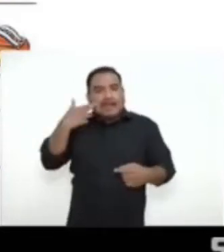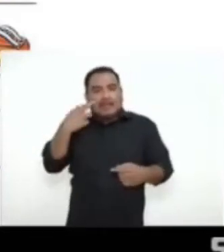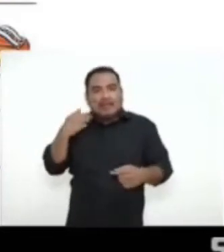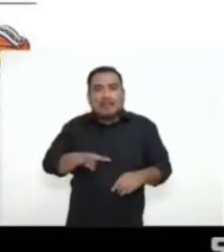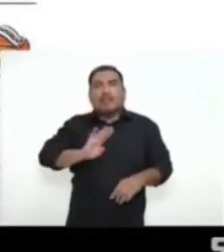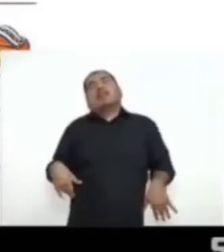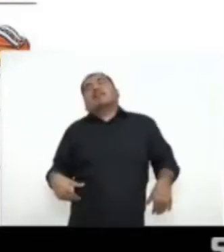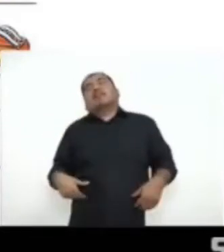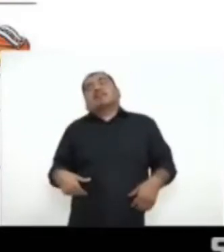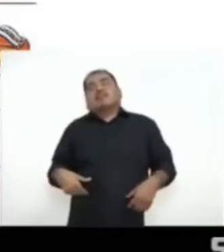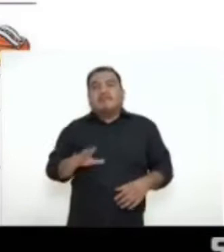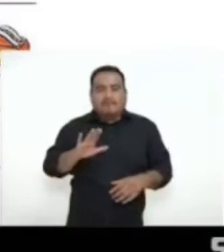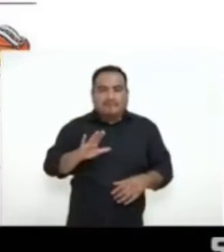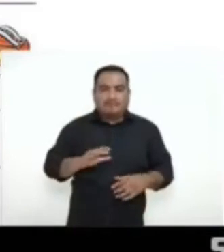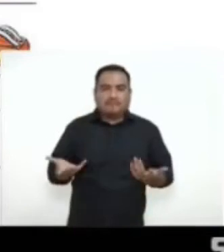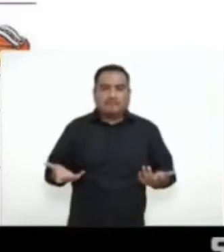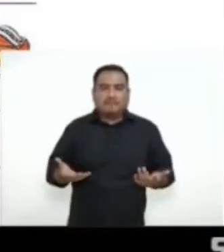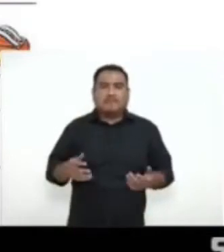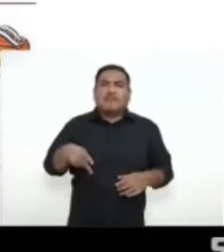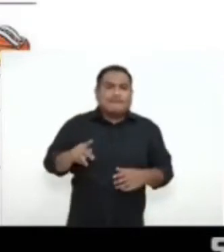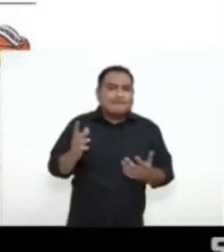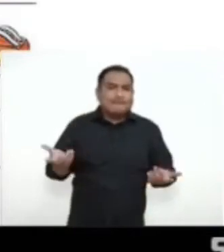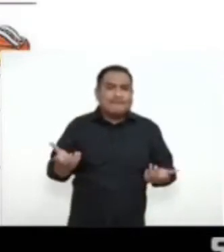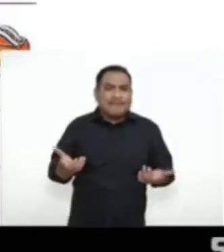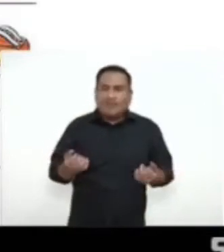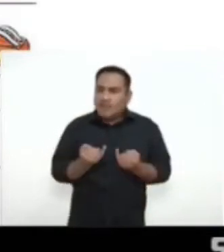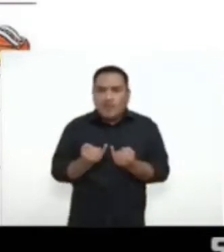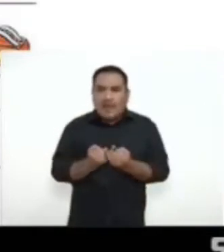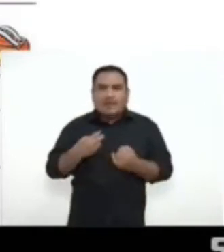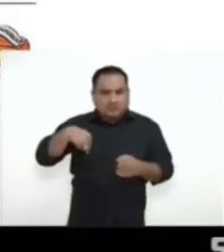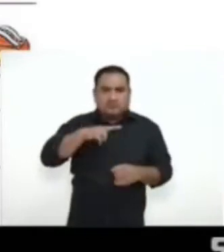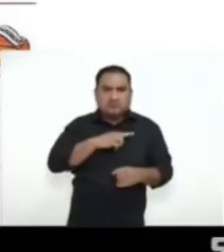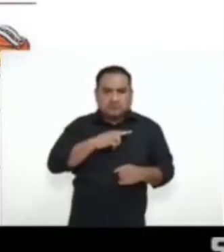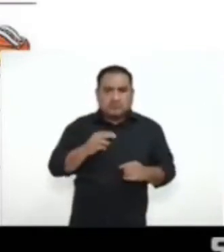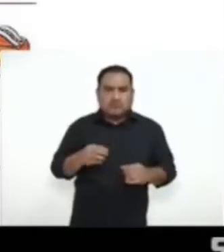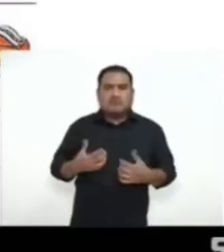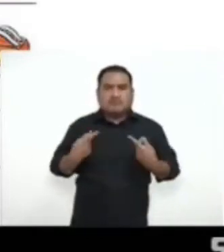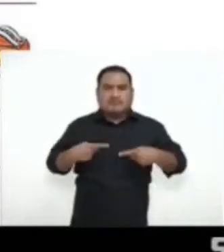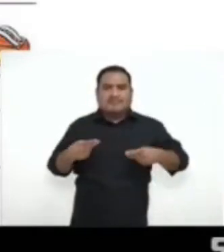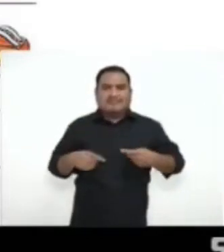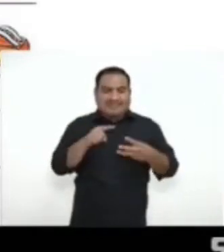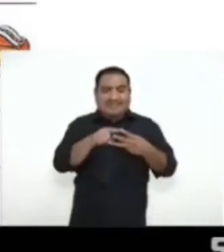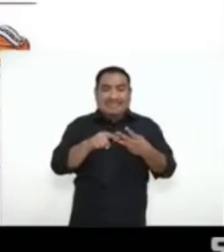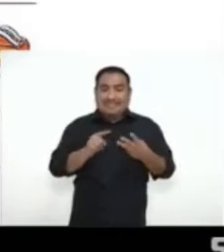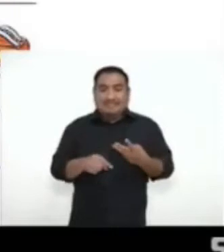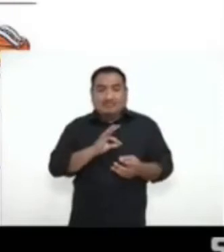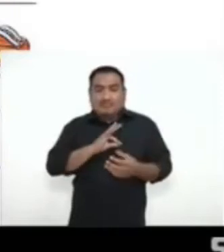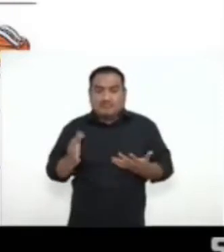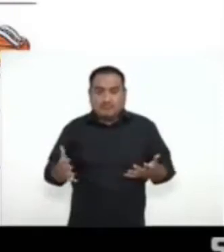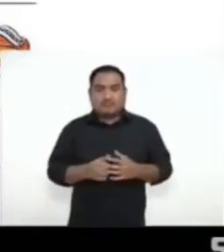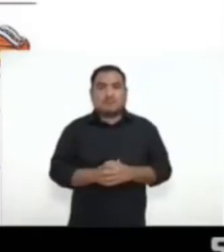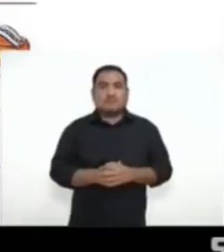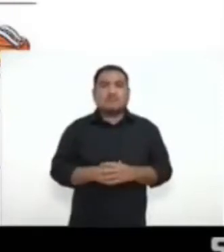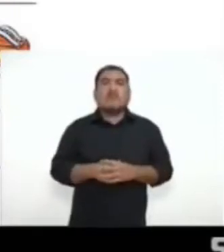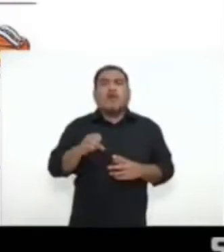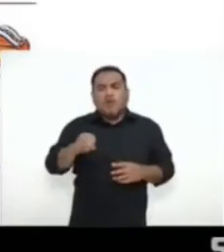paralizamos igual que el gato, igual que el ratoncito que se queda paralizado o la paloma, y en cuanto el gato se da la vuelta, la palomita corre,